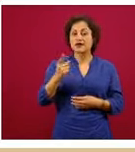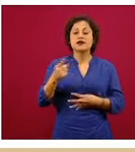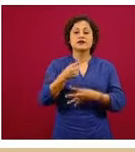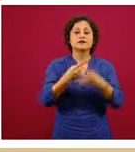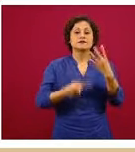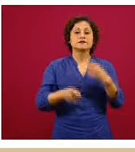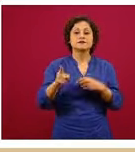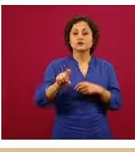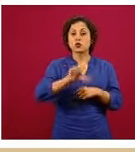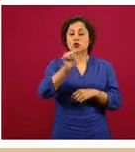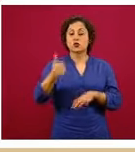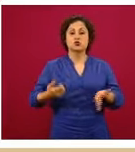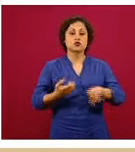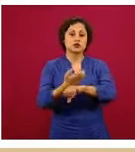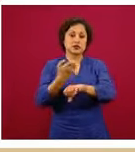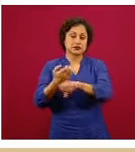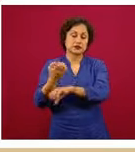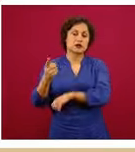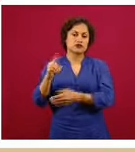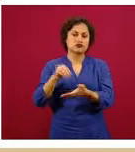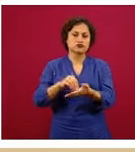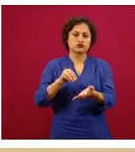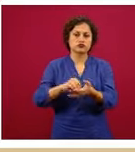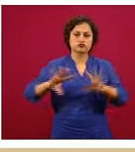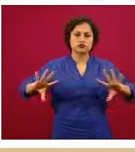que en total para todo el país suman